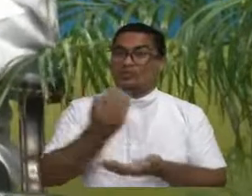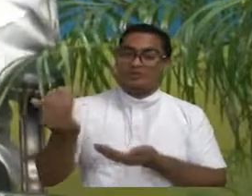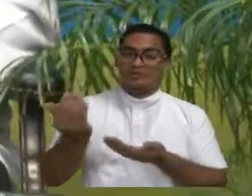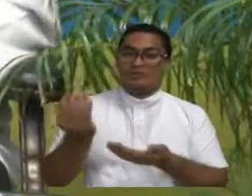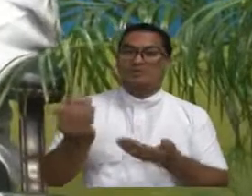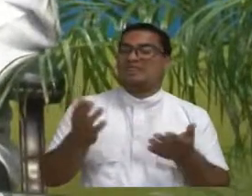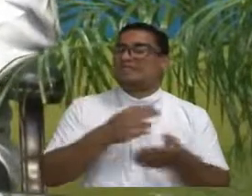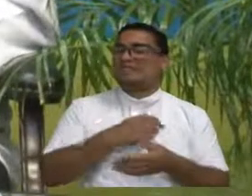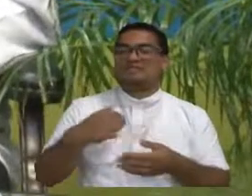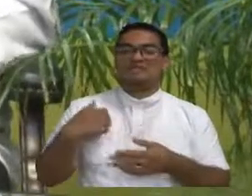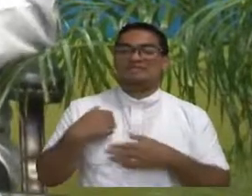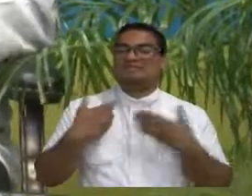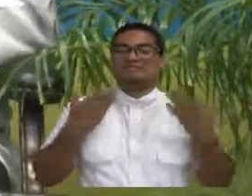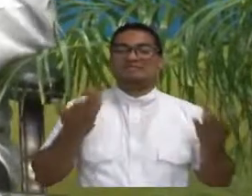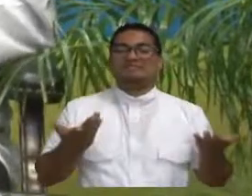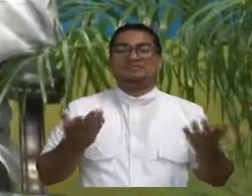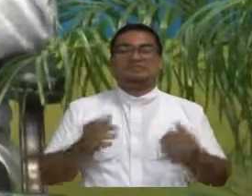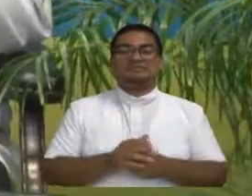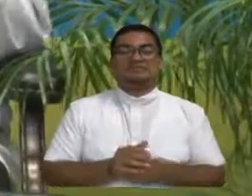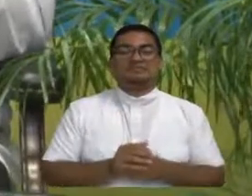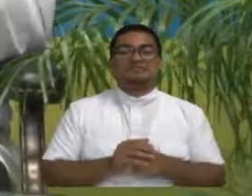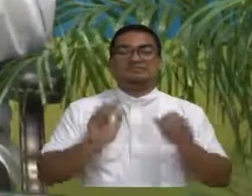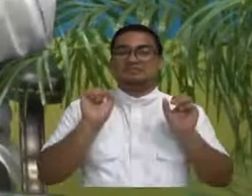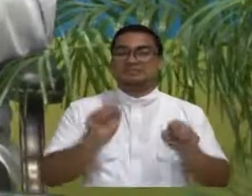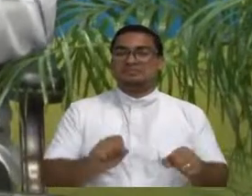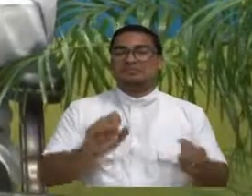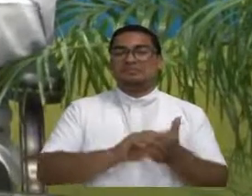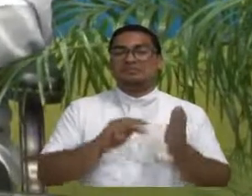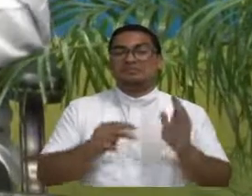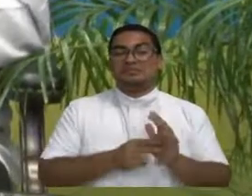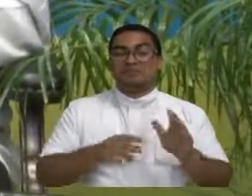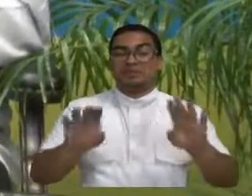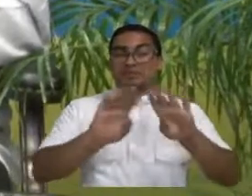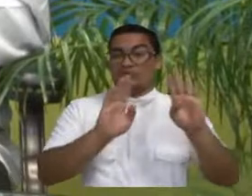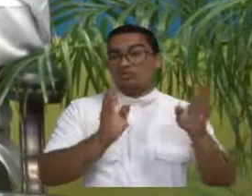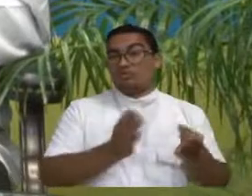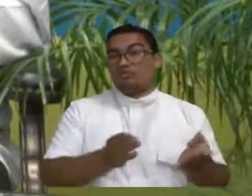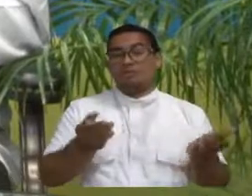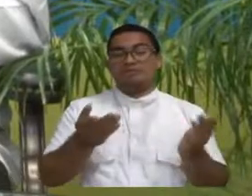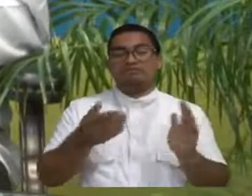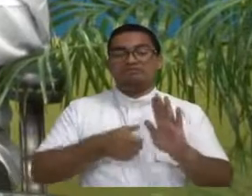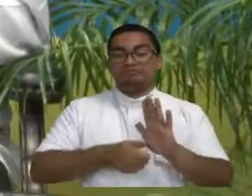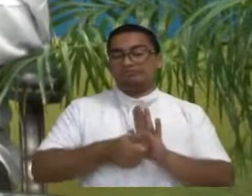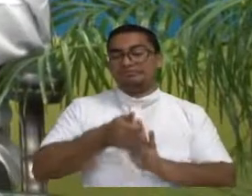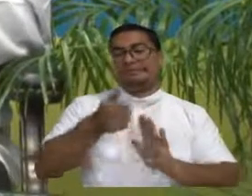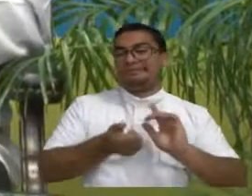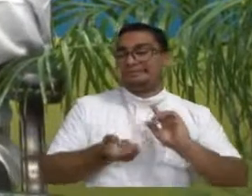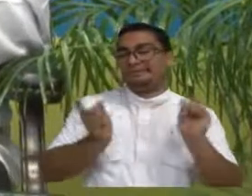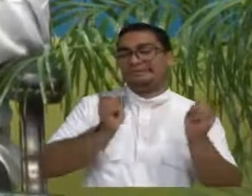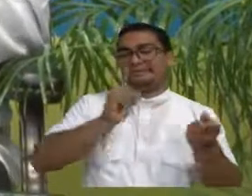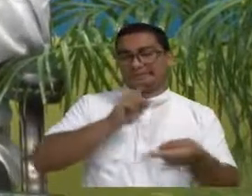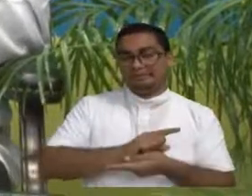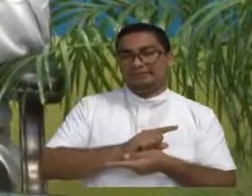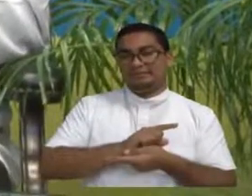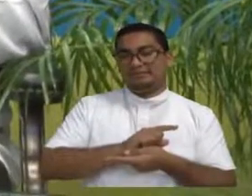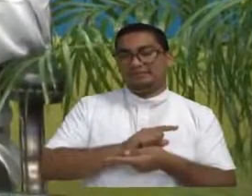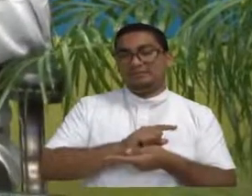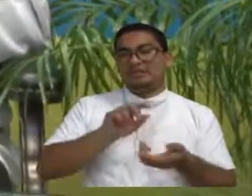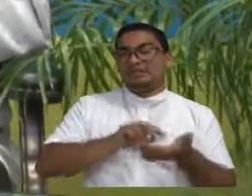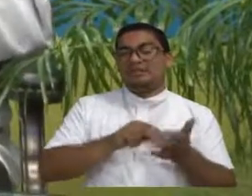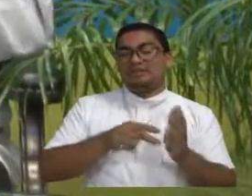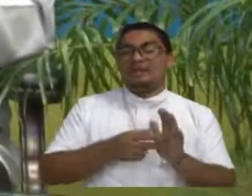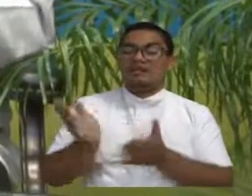familia. Entonces, esto puede traducirse en cambios emocionales que generalmente son manifestaciones de tristeza,